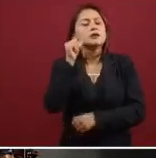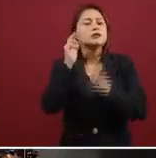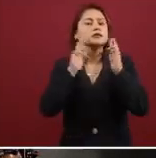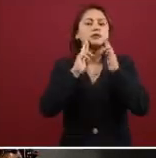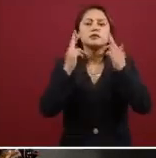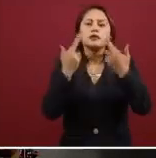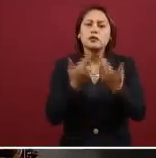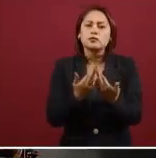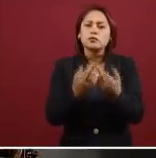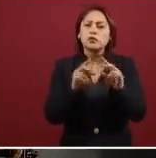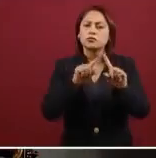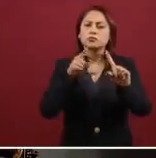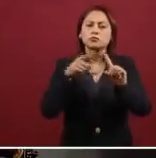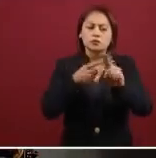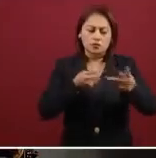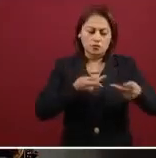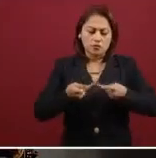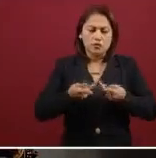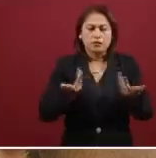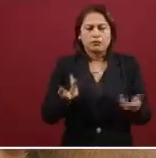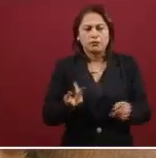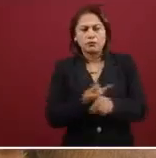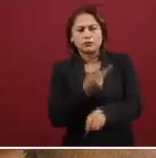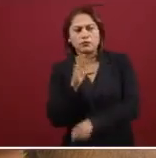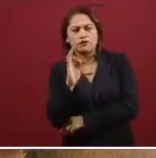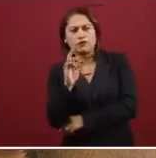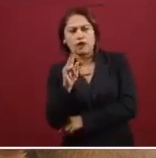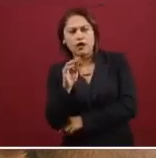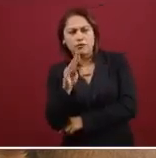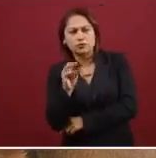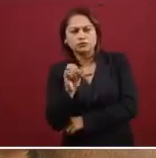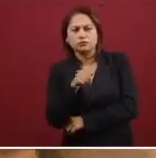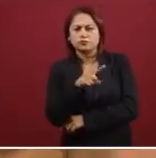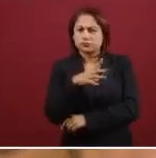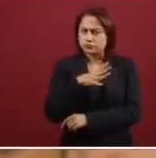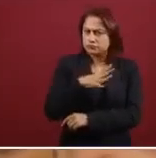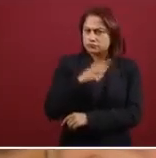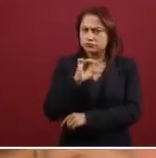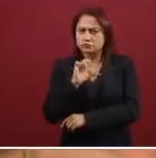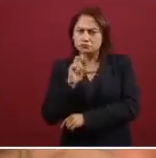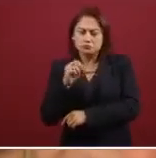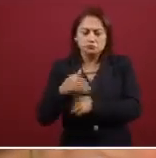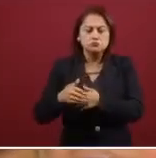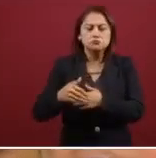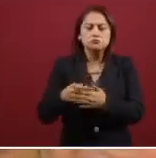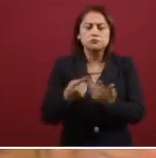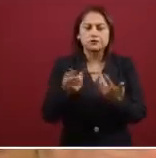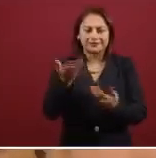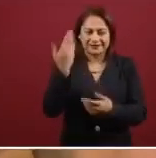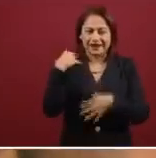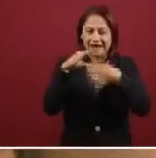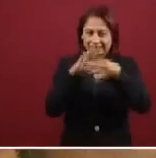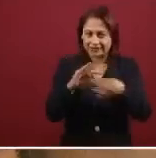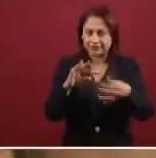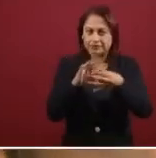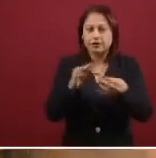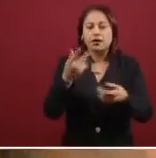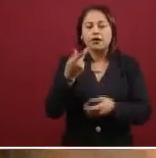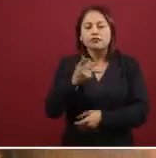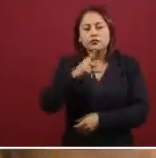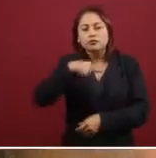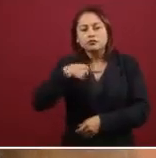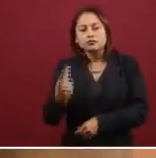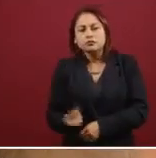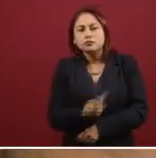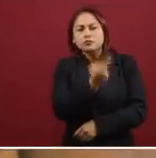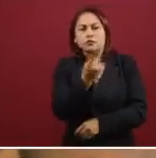¿qué pasó con los farmouts? ¿Va a haber, no va a haber? Bueno, ya habían explicado ustedes, pero quisiera saber qué se tocó de este